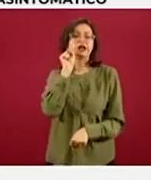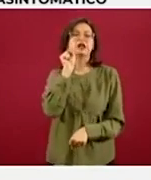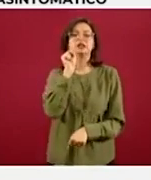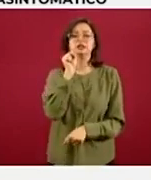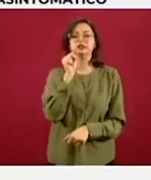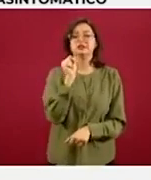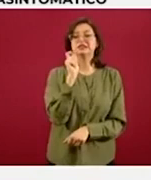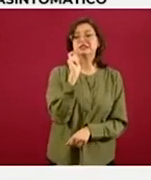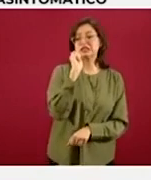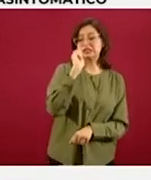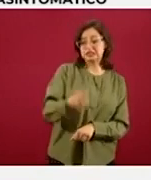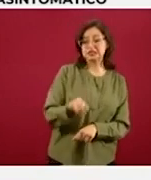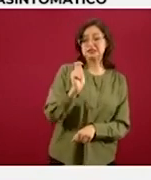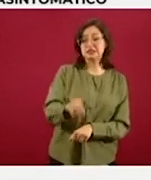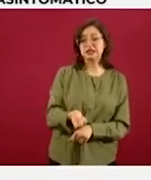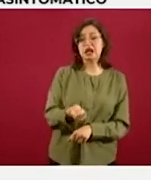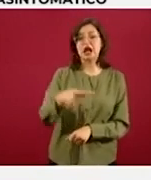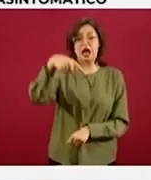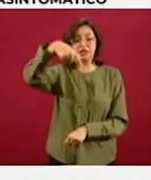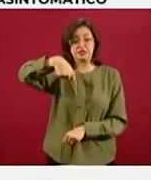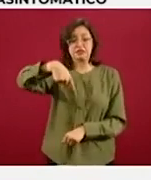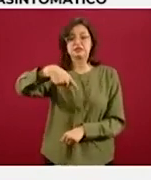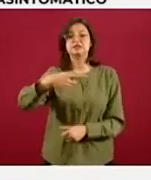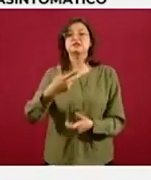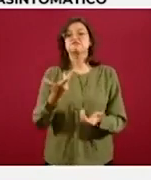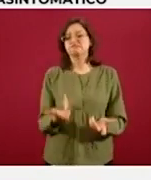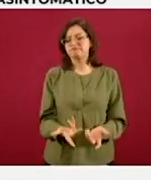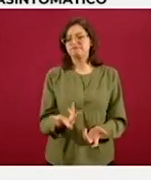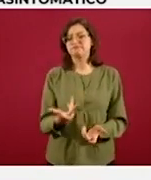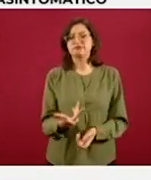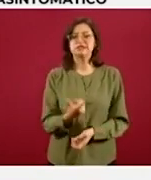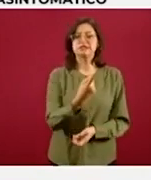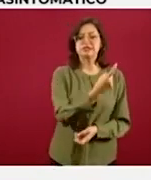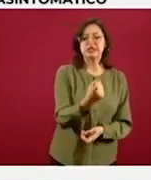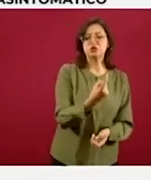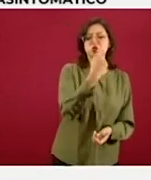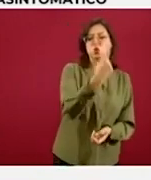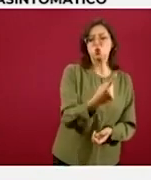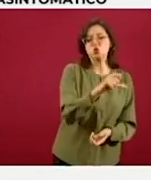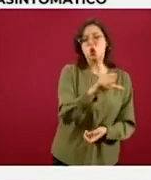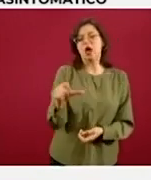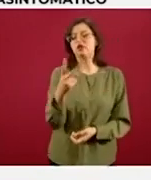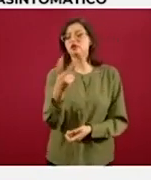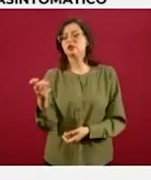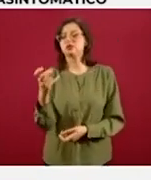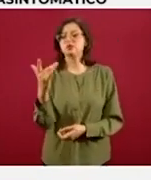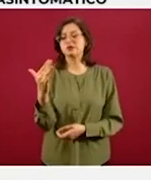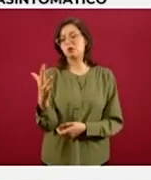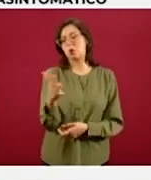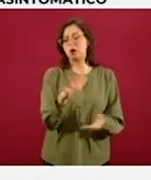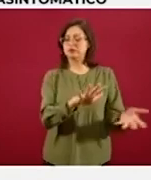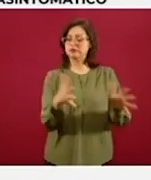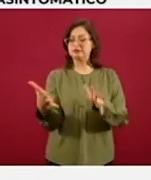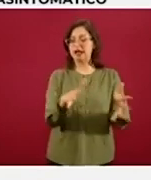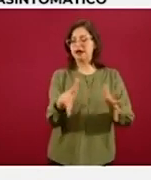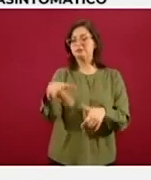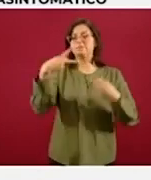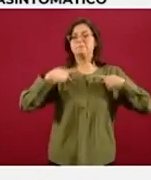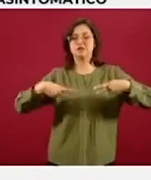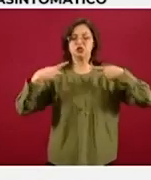mapa, lo que significa que están entre 101 casos y 250 casos